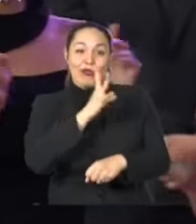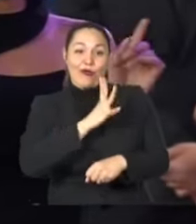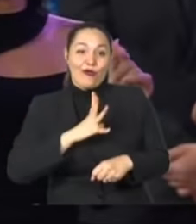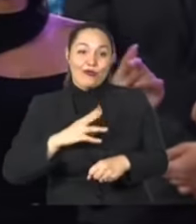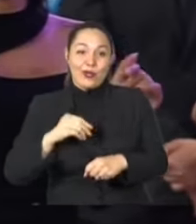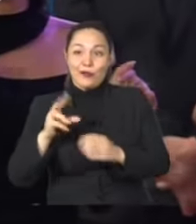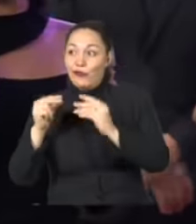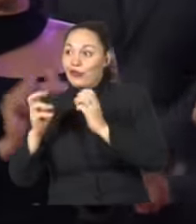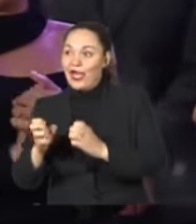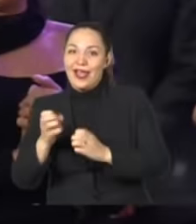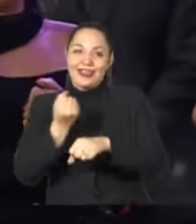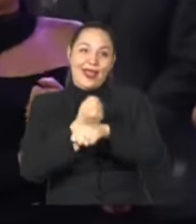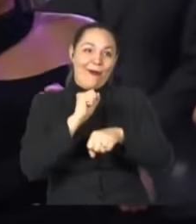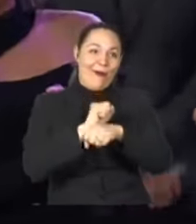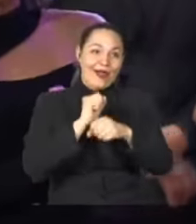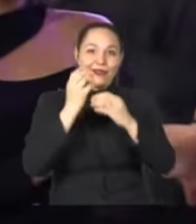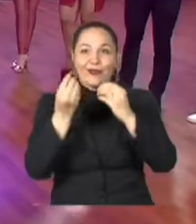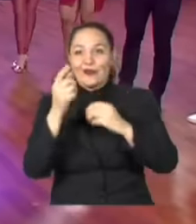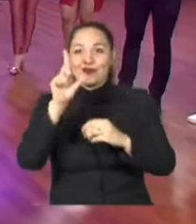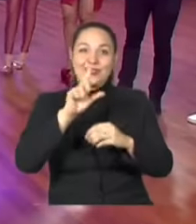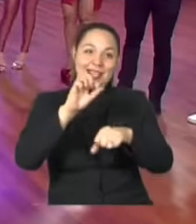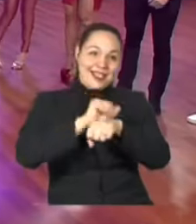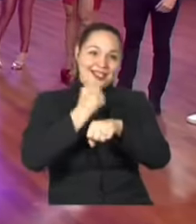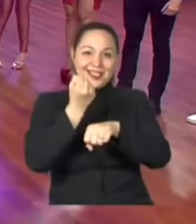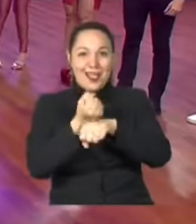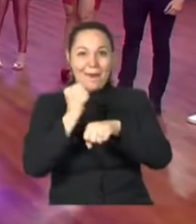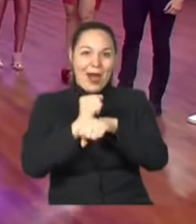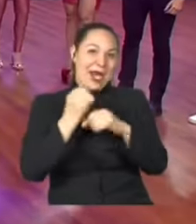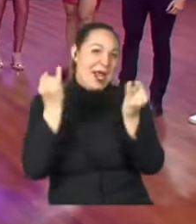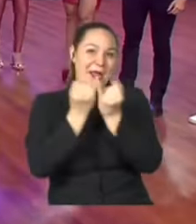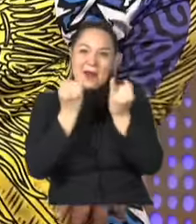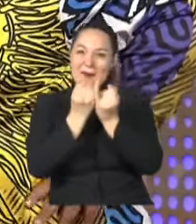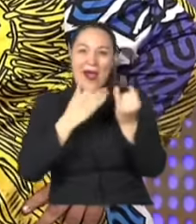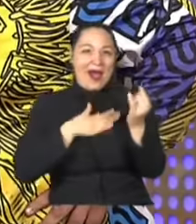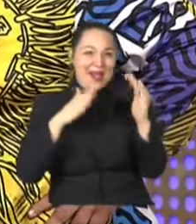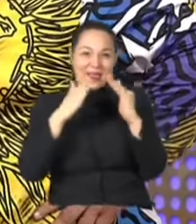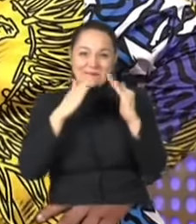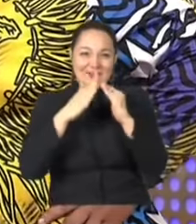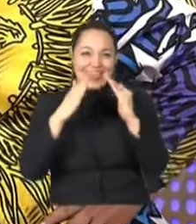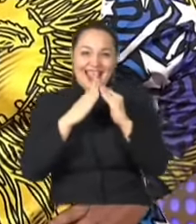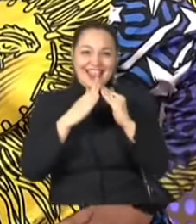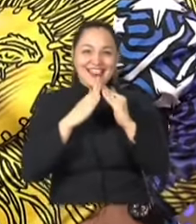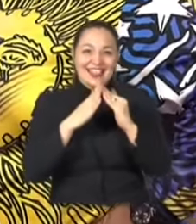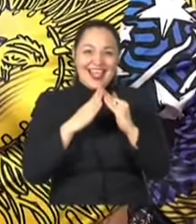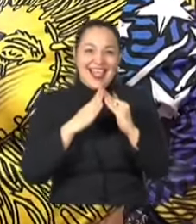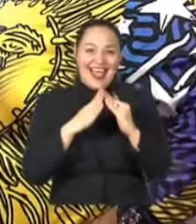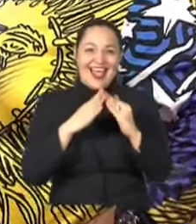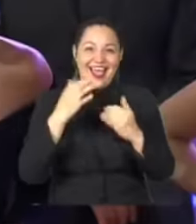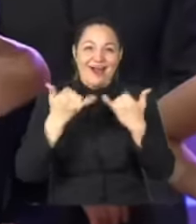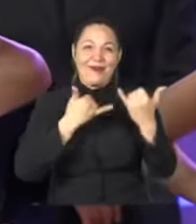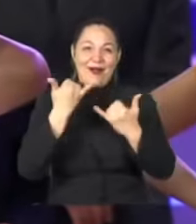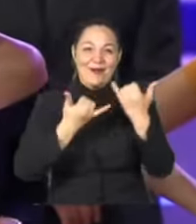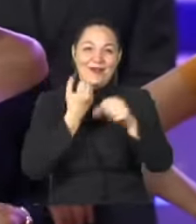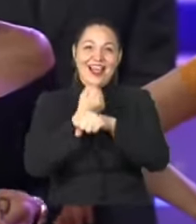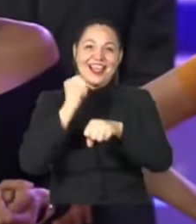Inglesa. Lunes, martes. También en mi casa jugamos a la Semana Inglesa los domingos. Ah.